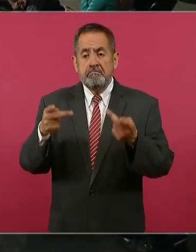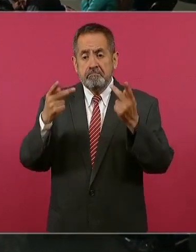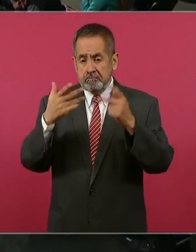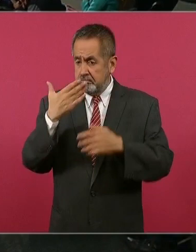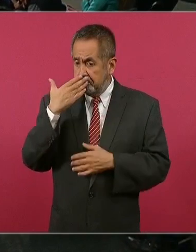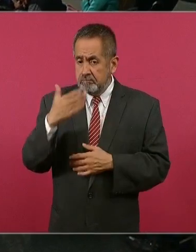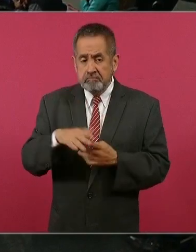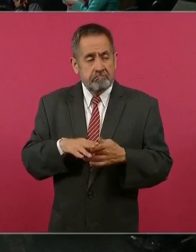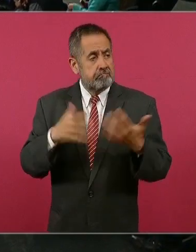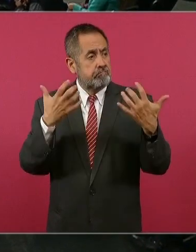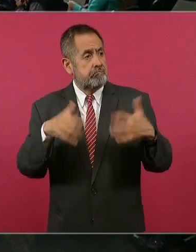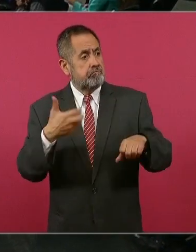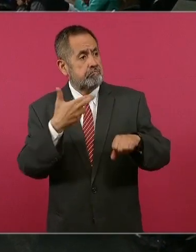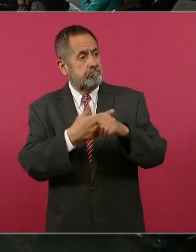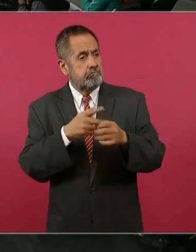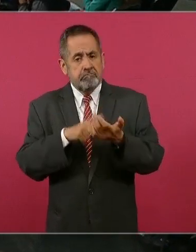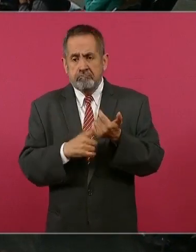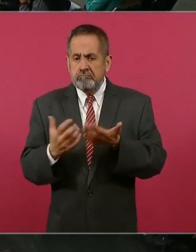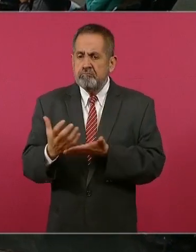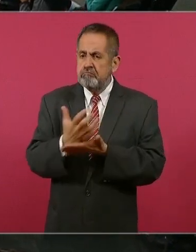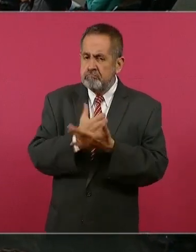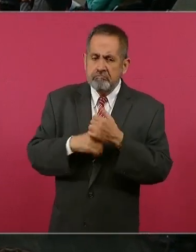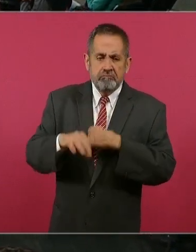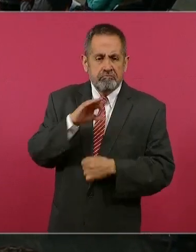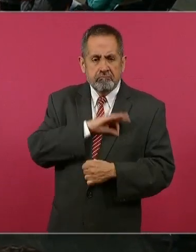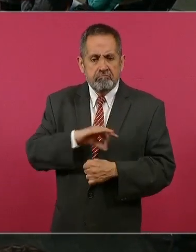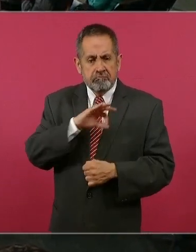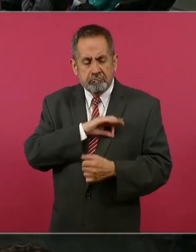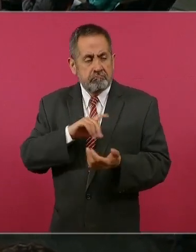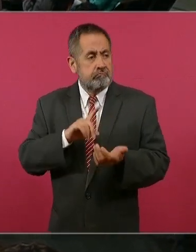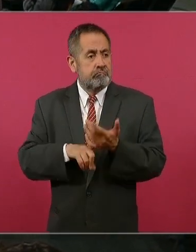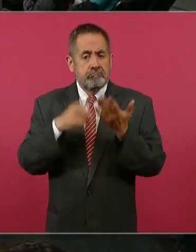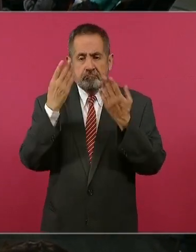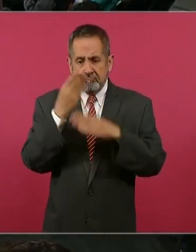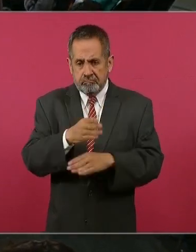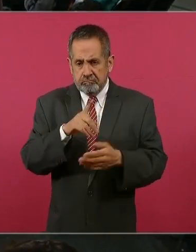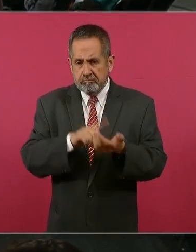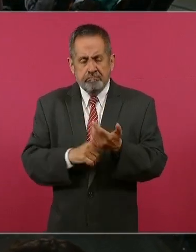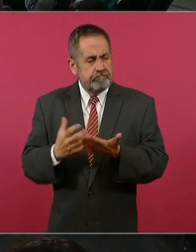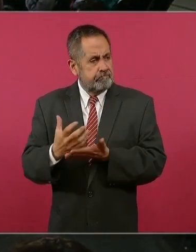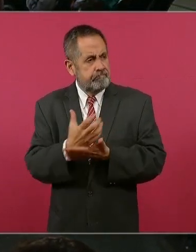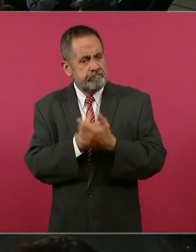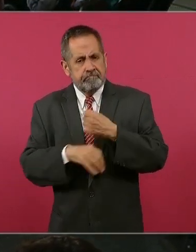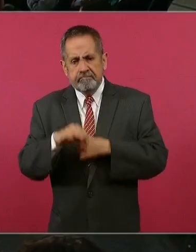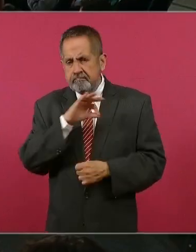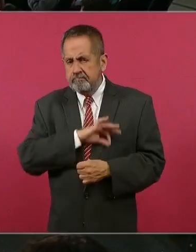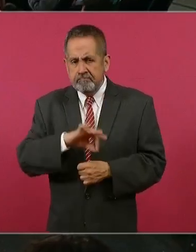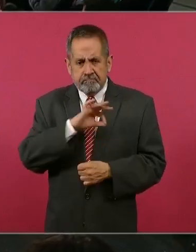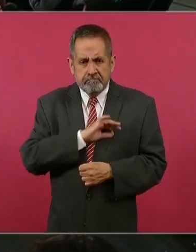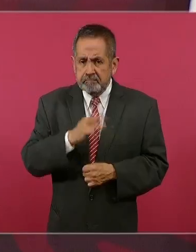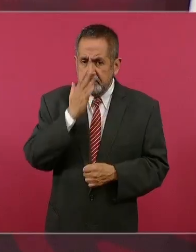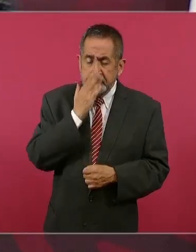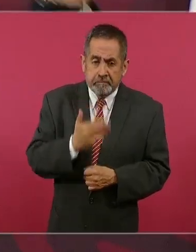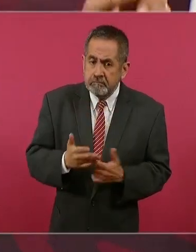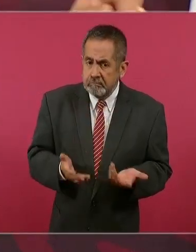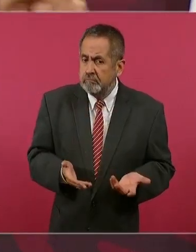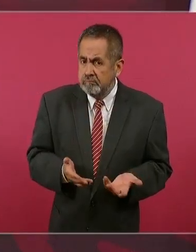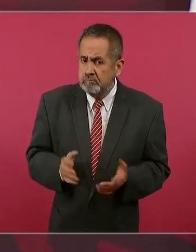si son empresarios están obteniendo más utilidades, si son banqueros están también obteniendo más utilidades,